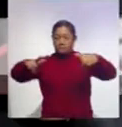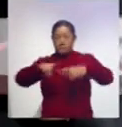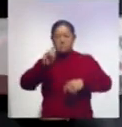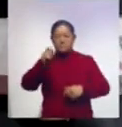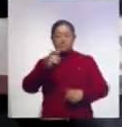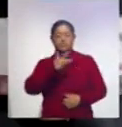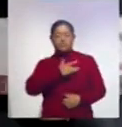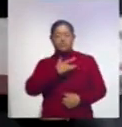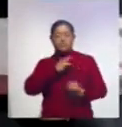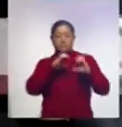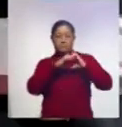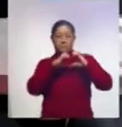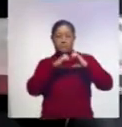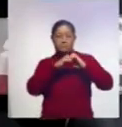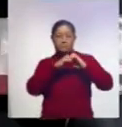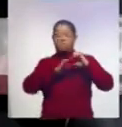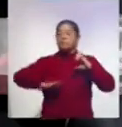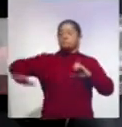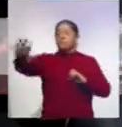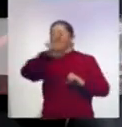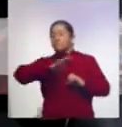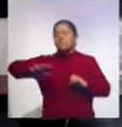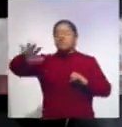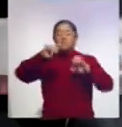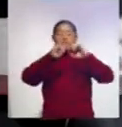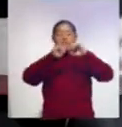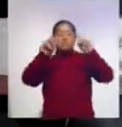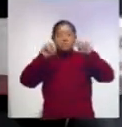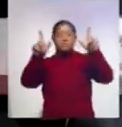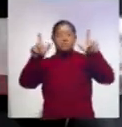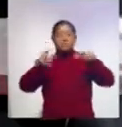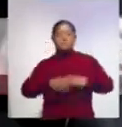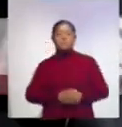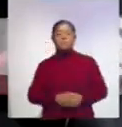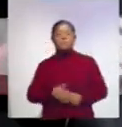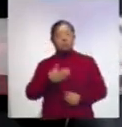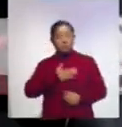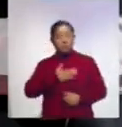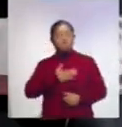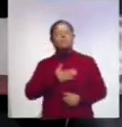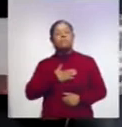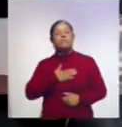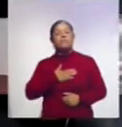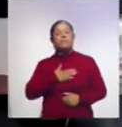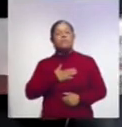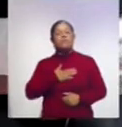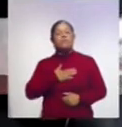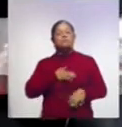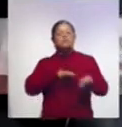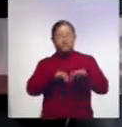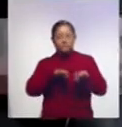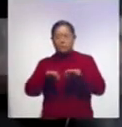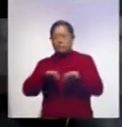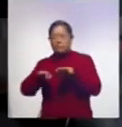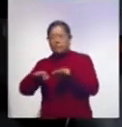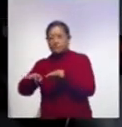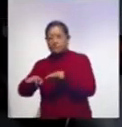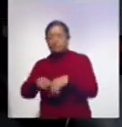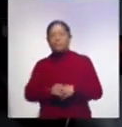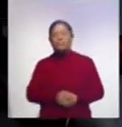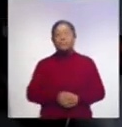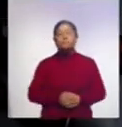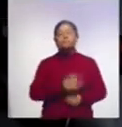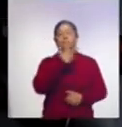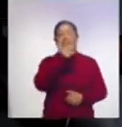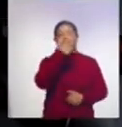del paisaje tlaxcalteca. Entonces nosotros nos hemos dado a la tarea de rescatarla y a las 8 de la noche, ese mismo